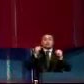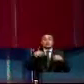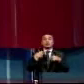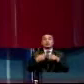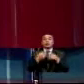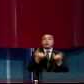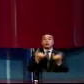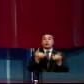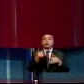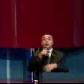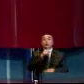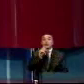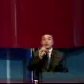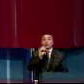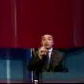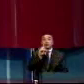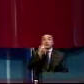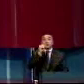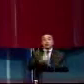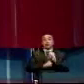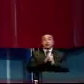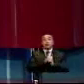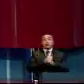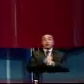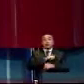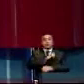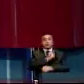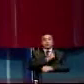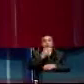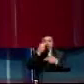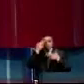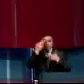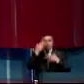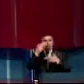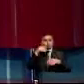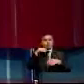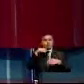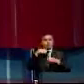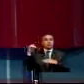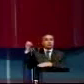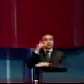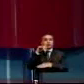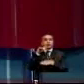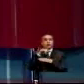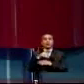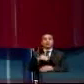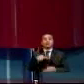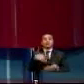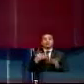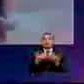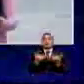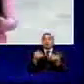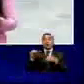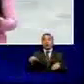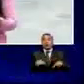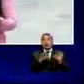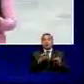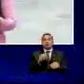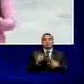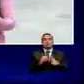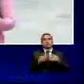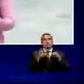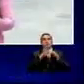en la ceremonia por los 101 años de creación de la Fuerza Aérea Ecuatoriana. Karen Haro estuvo en este acto castrense y